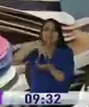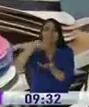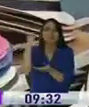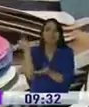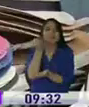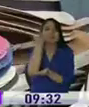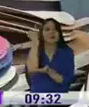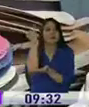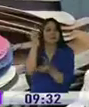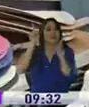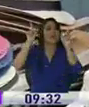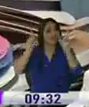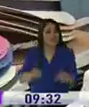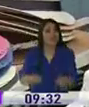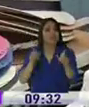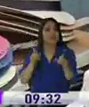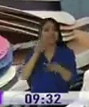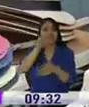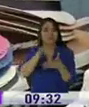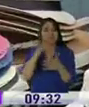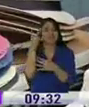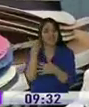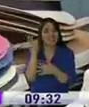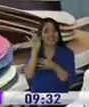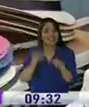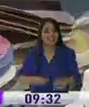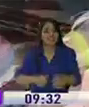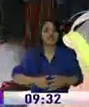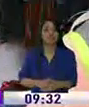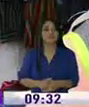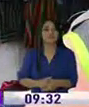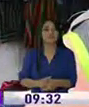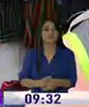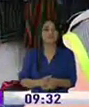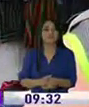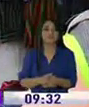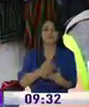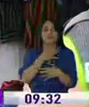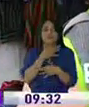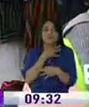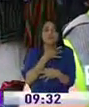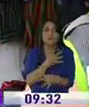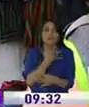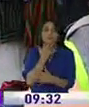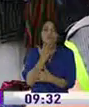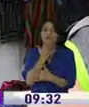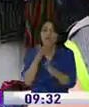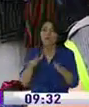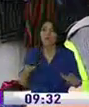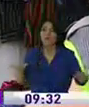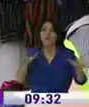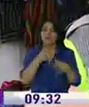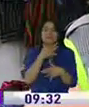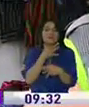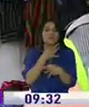que deben ser visitados en el 2017. Y bueno, me encantan los colores y me encanta la